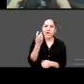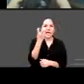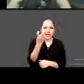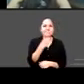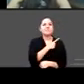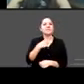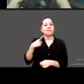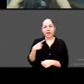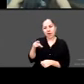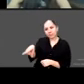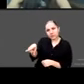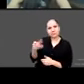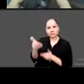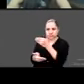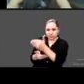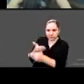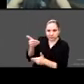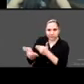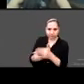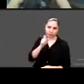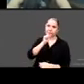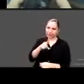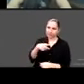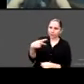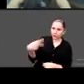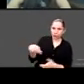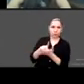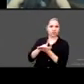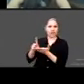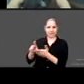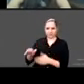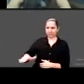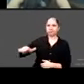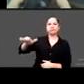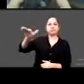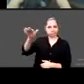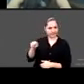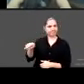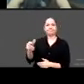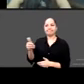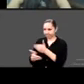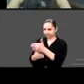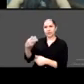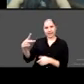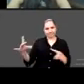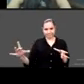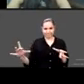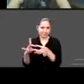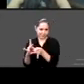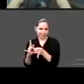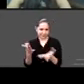y niñas puedan ejercer sus derechos. Y ahí viene a colación, por ejemplo, cuando estamos hablando de estas